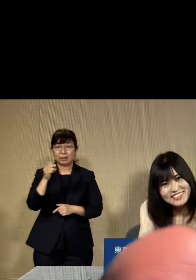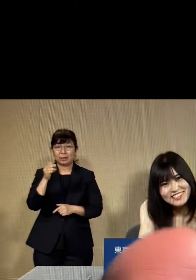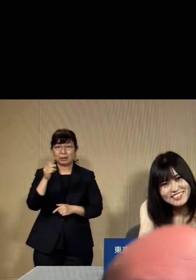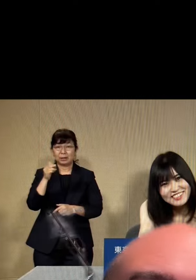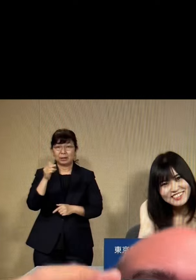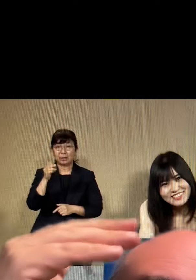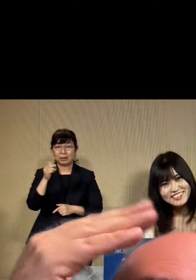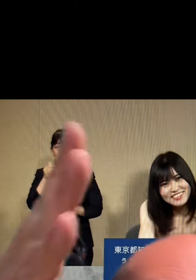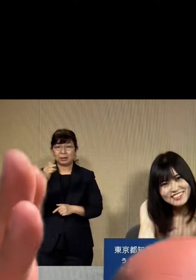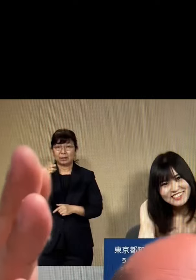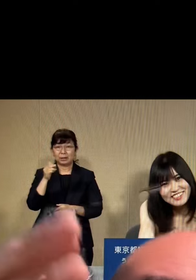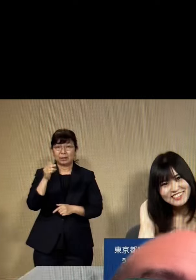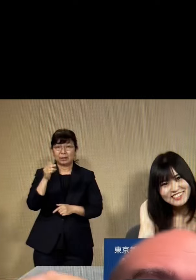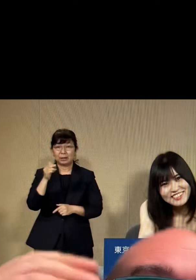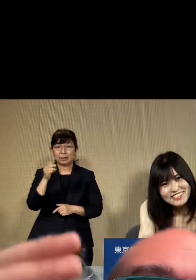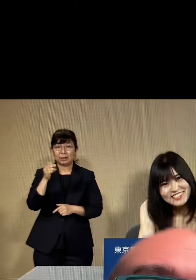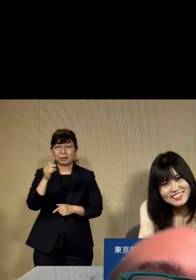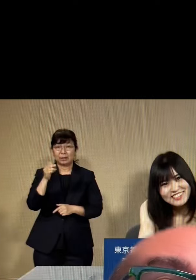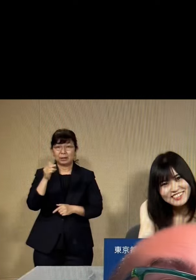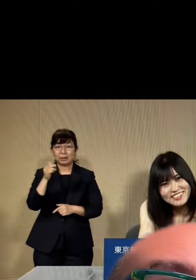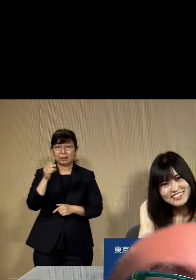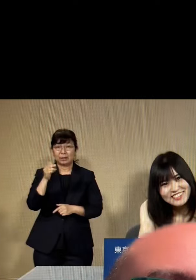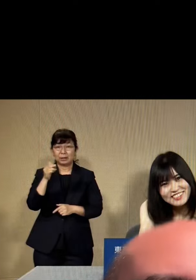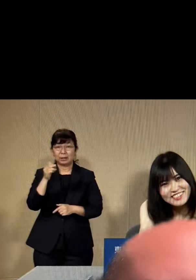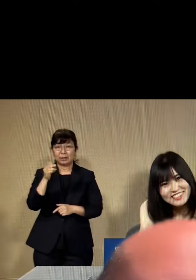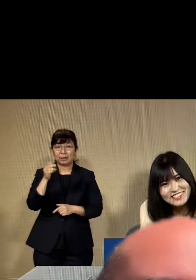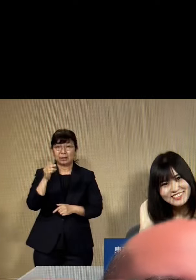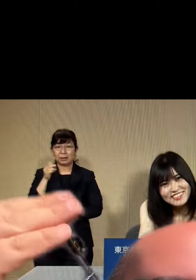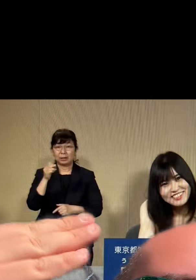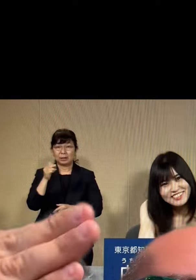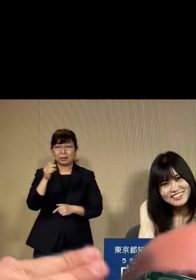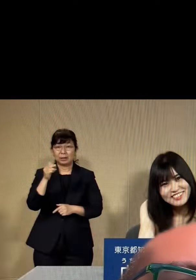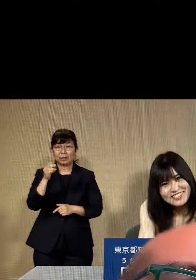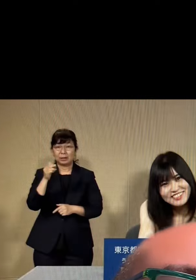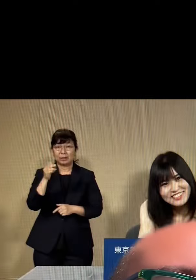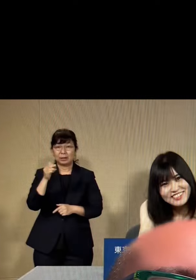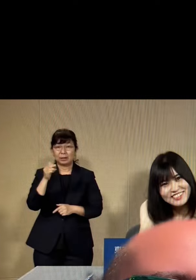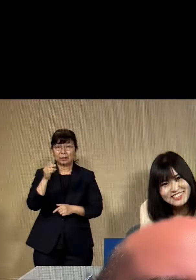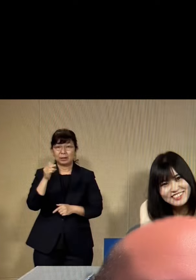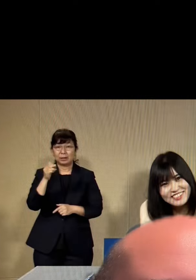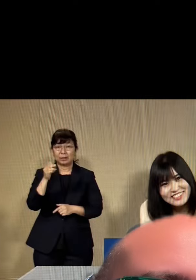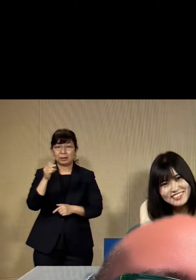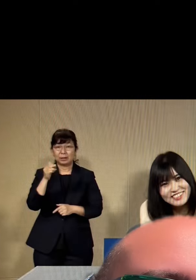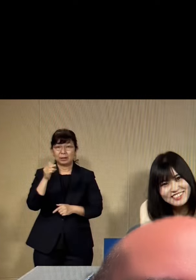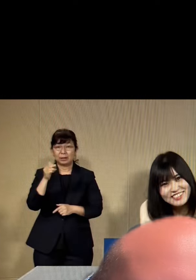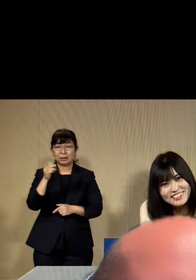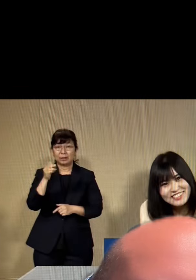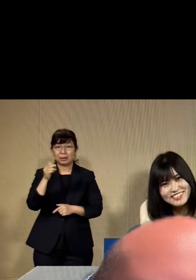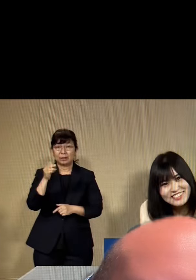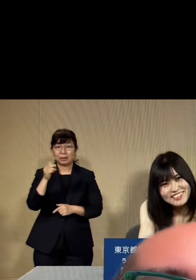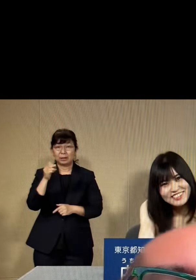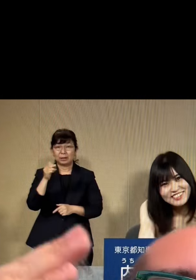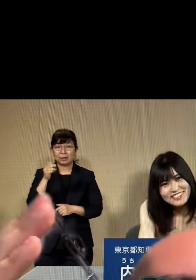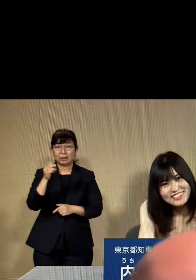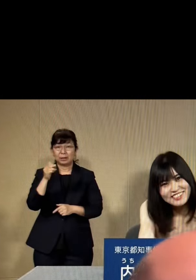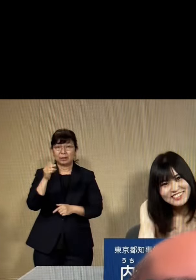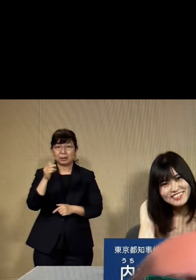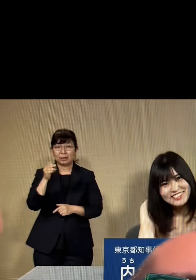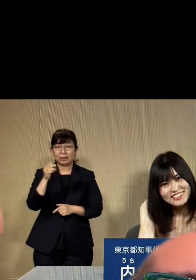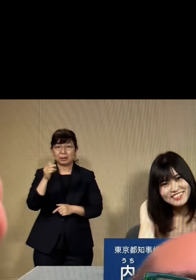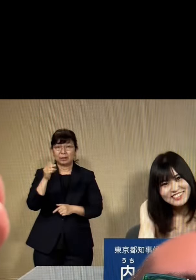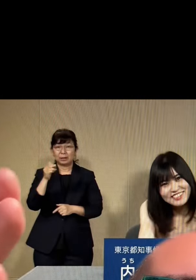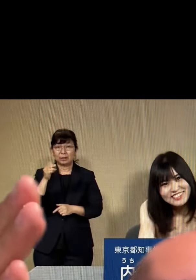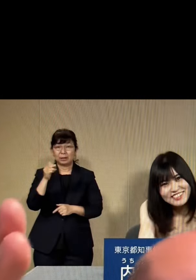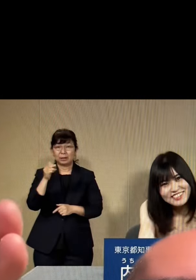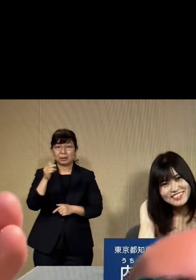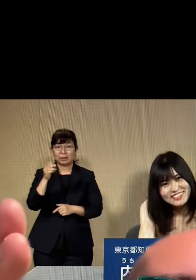que hay gente como esta chica que se presentó y se quitó la blusa en directo, que tuvieron que poner el cartel para evitar que se viera más. De nuevo, aquí también un